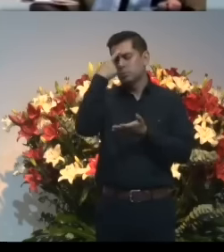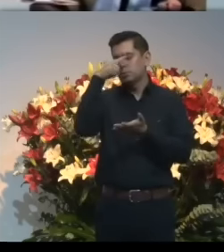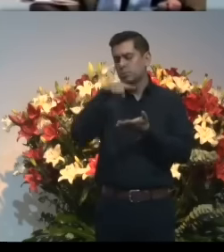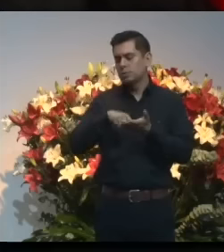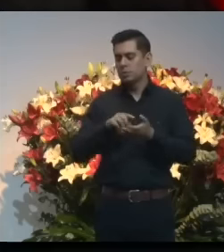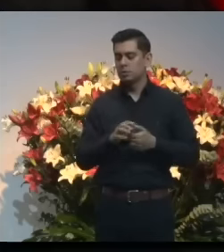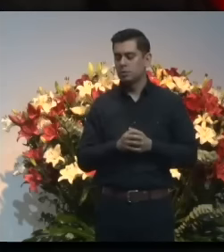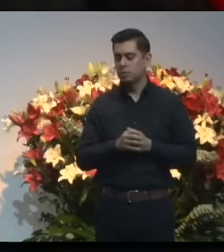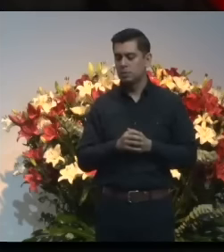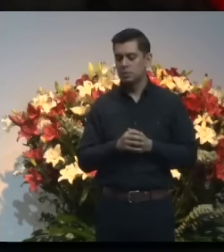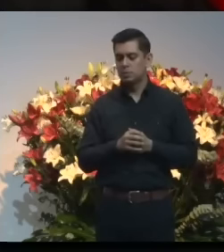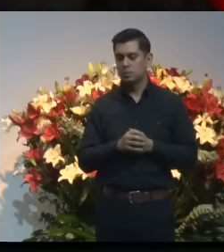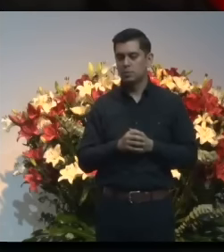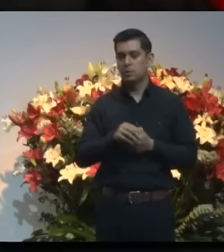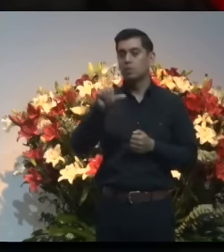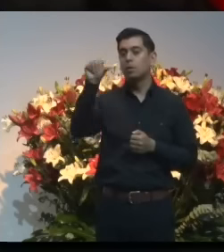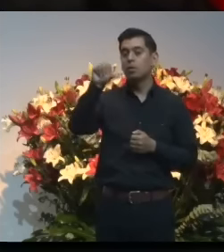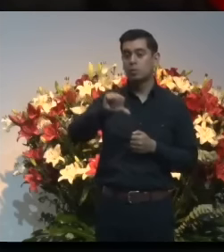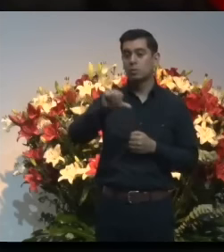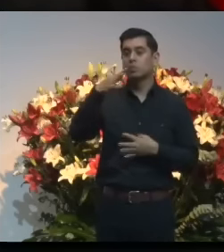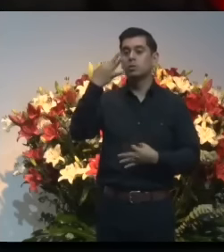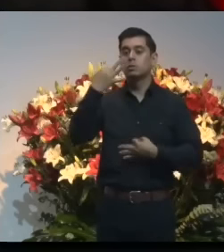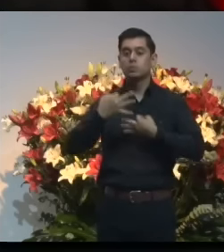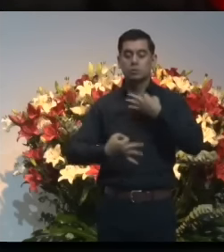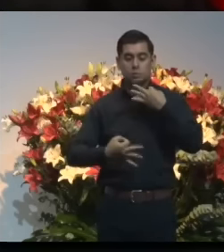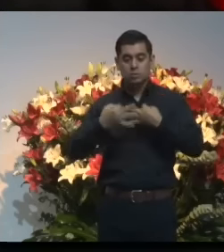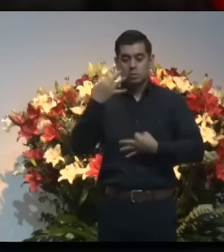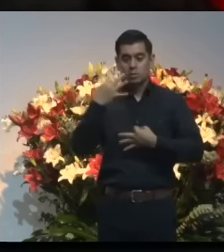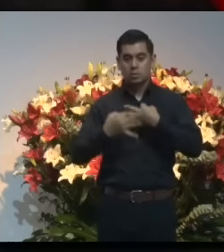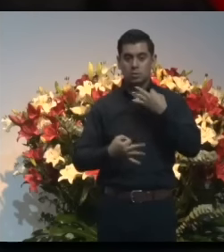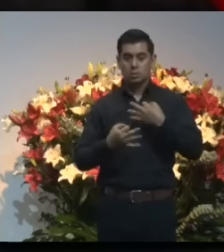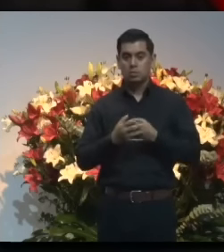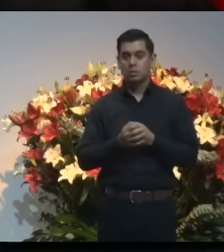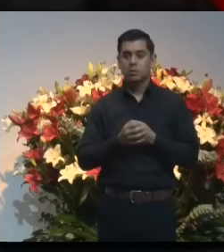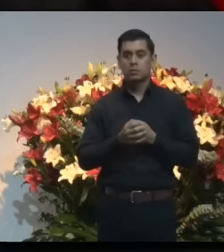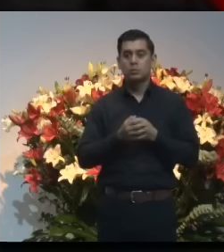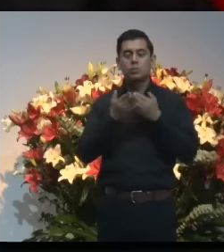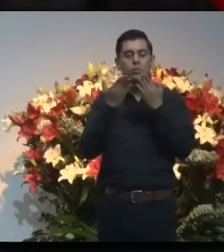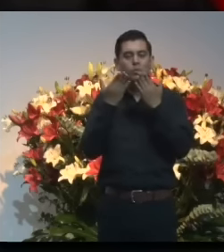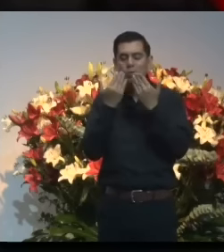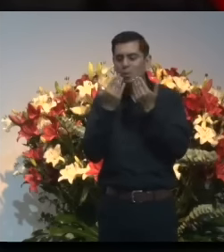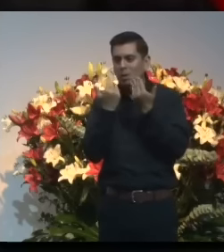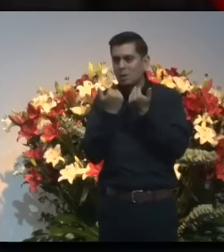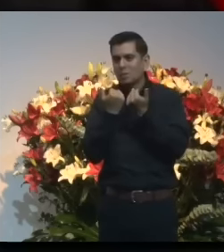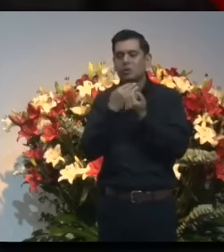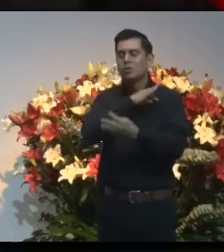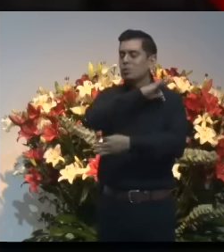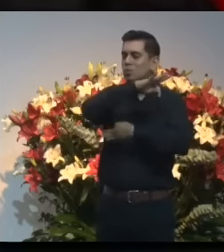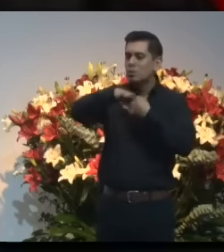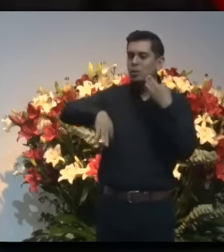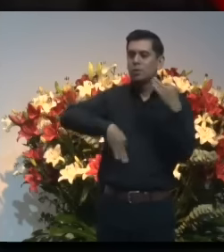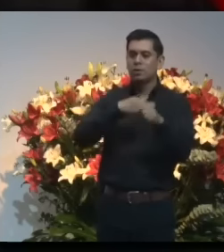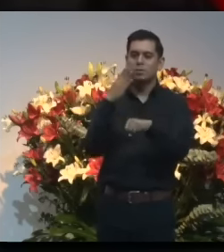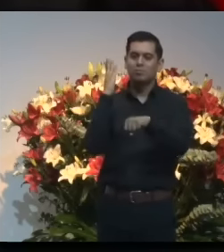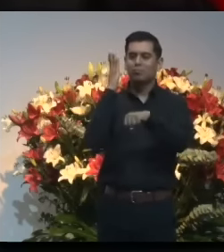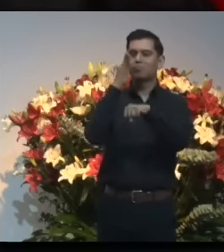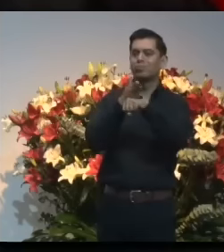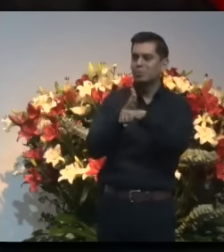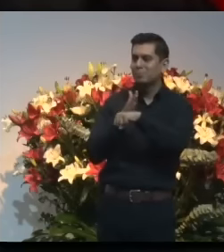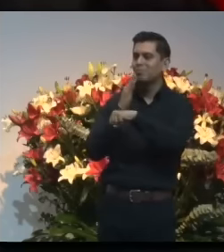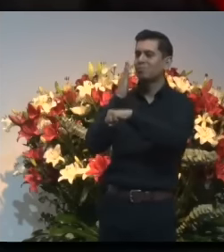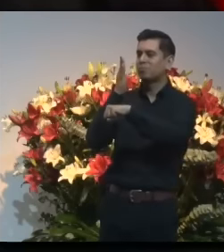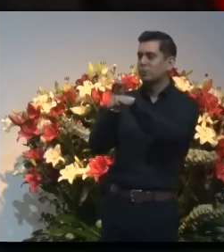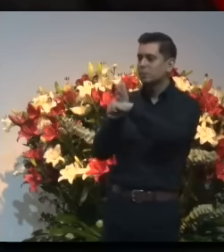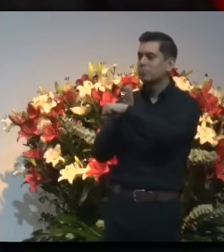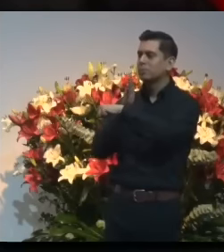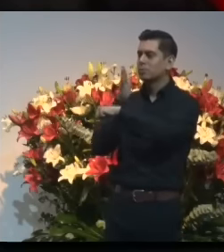¿cómo te diría? Hoy la justicia cívica no existe, todo es criminalizable y lo que es